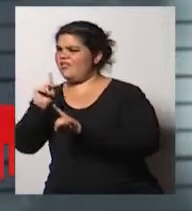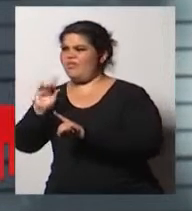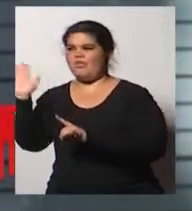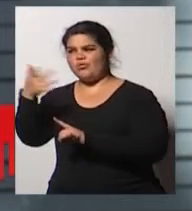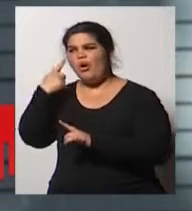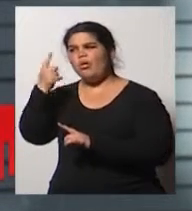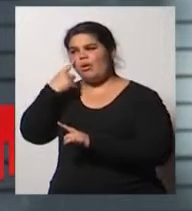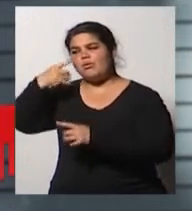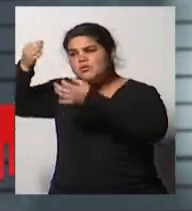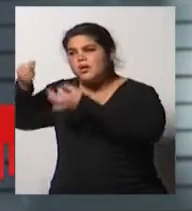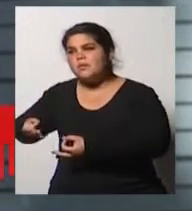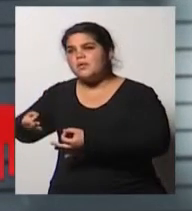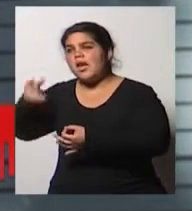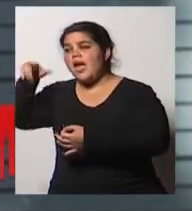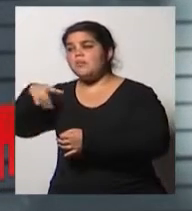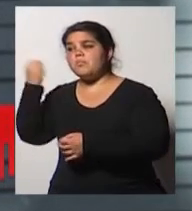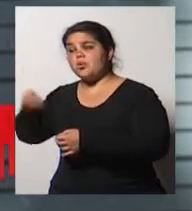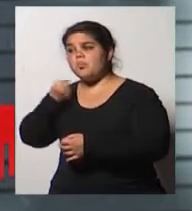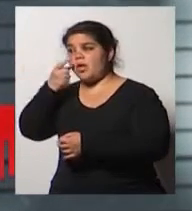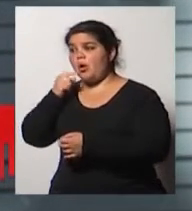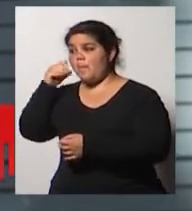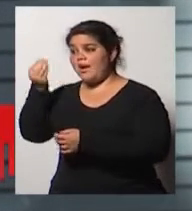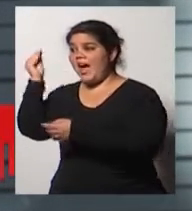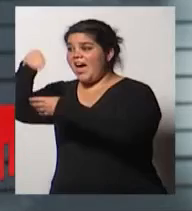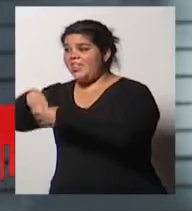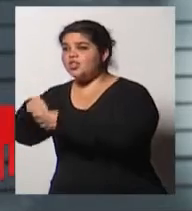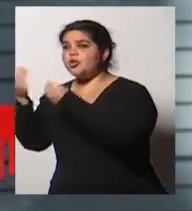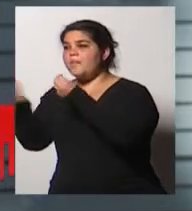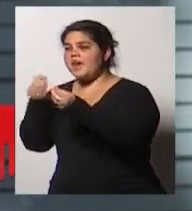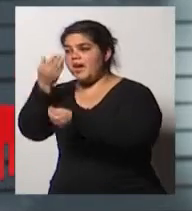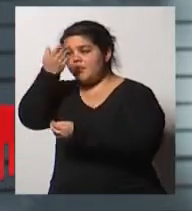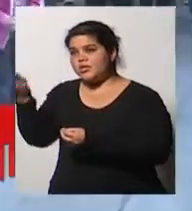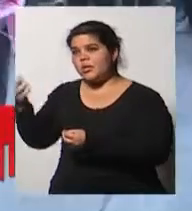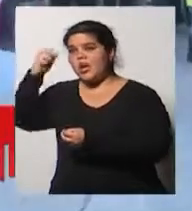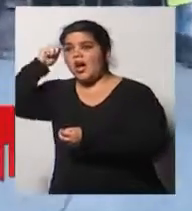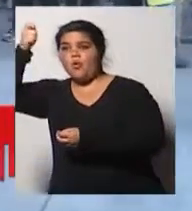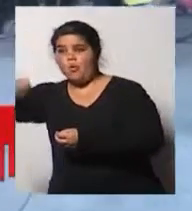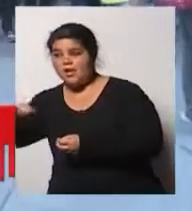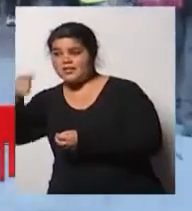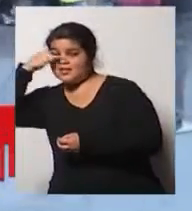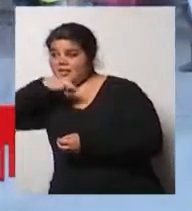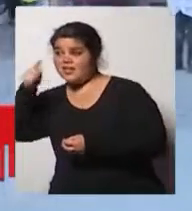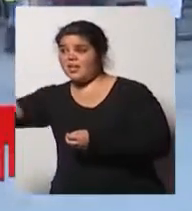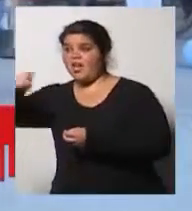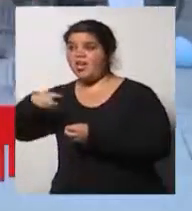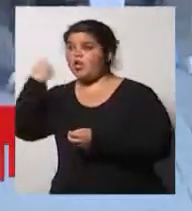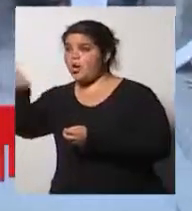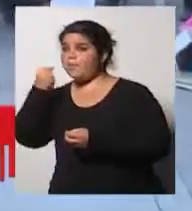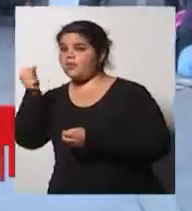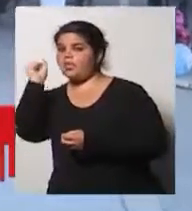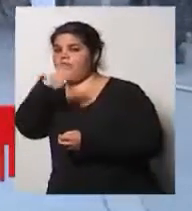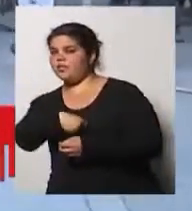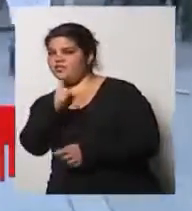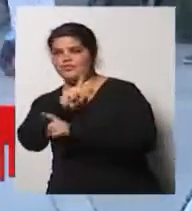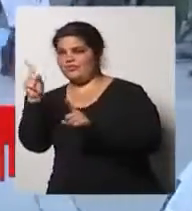muy importante, es un asesoramiento muy importante que los integrantes de la Suprema Corte no pueden dejar de lado. No quiere decir